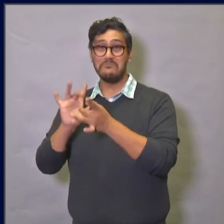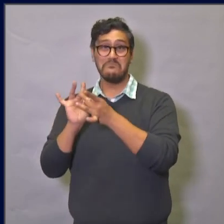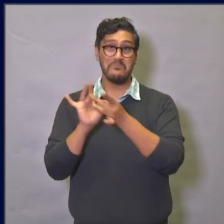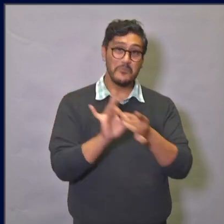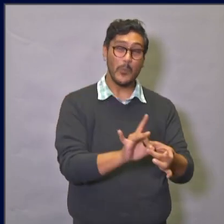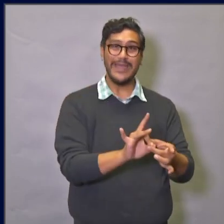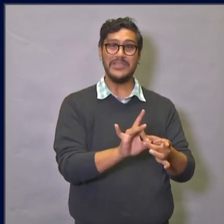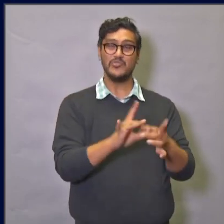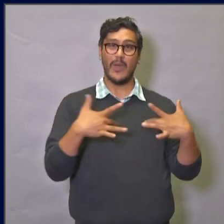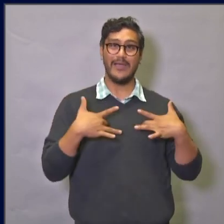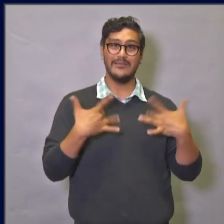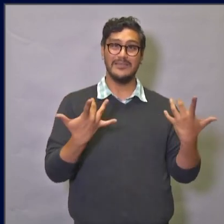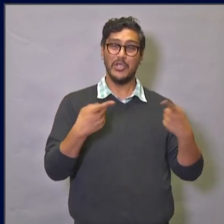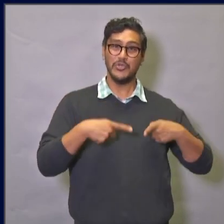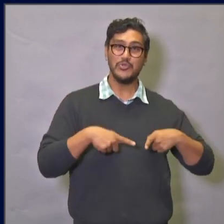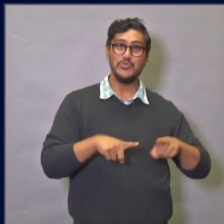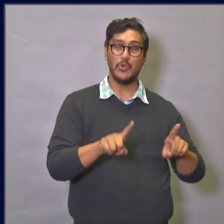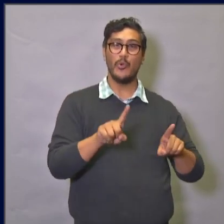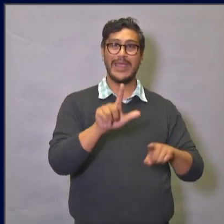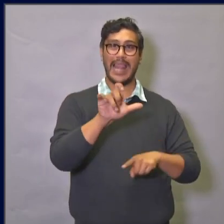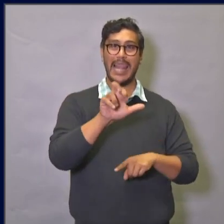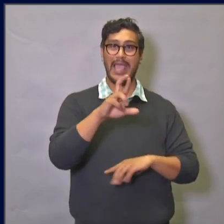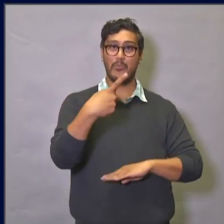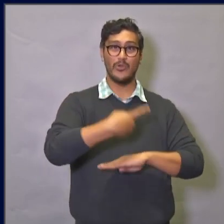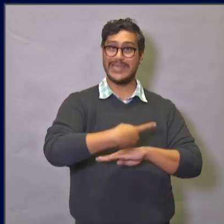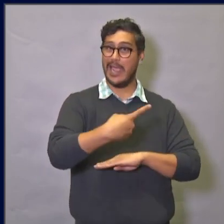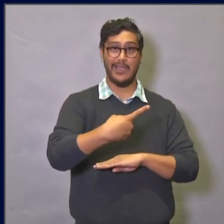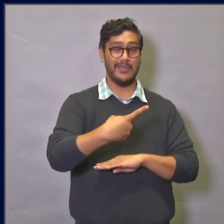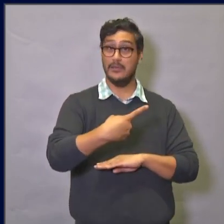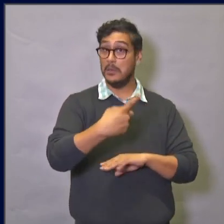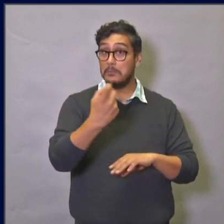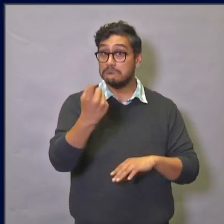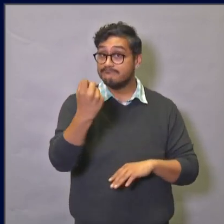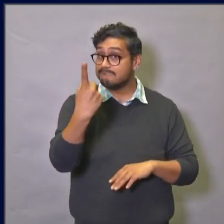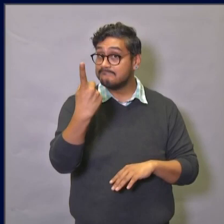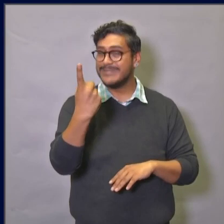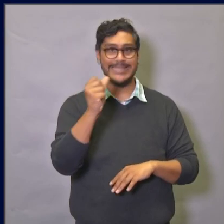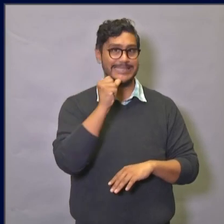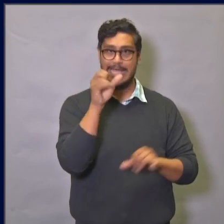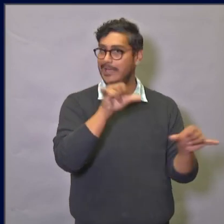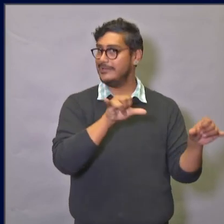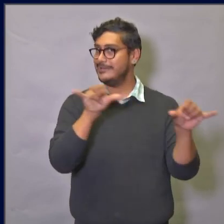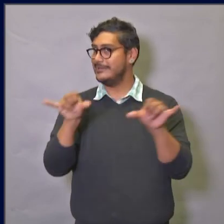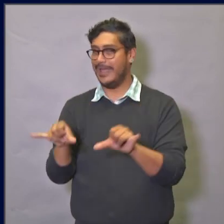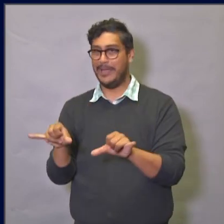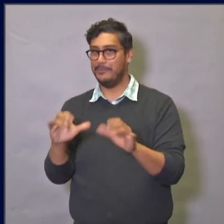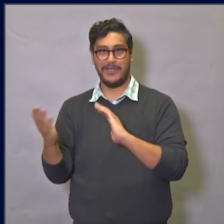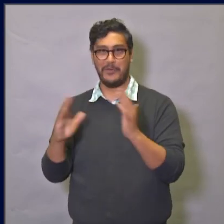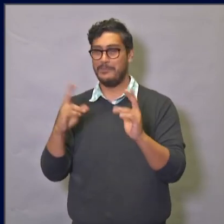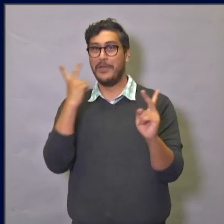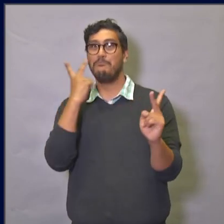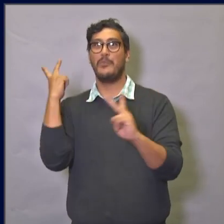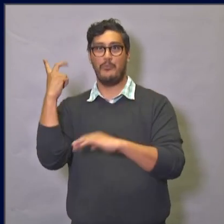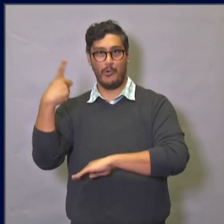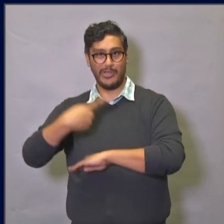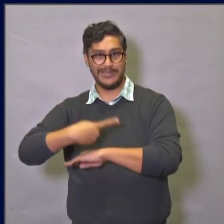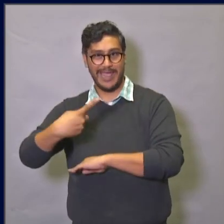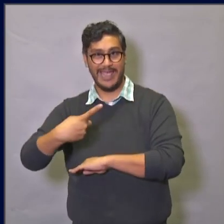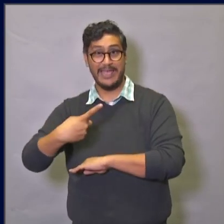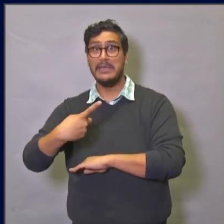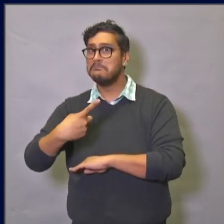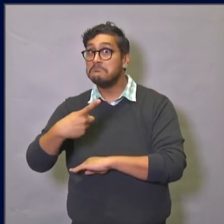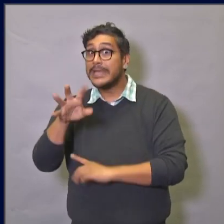Trabajo, no prevemos un aumento similar al que observamos después del Día de los Caídos y después del feriado del 4 de